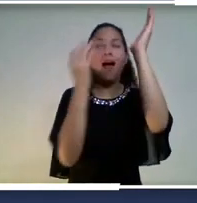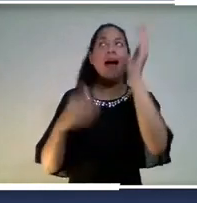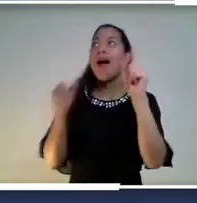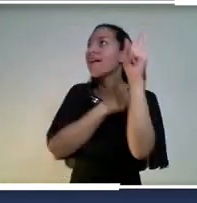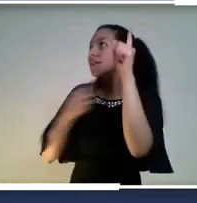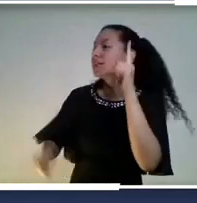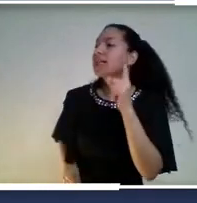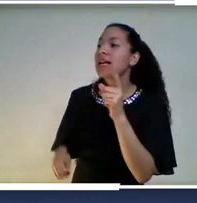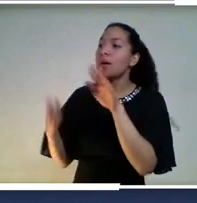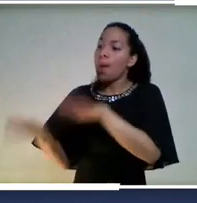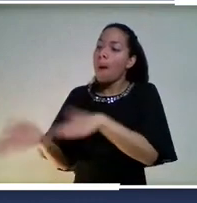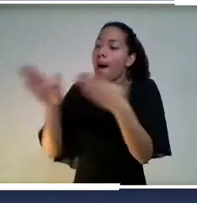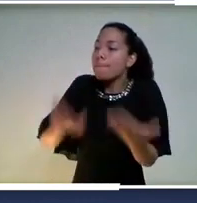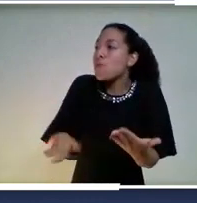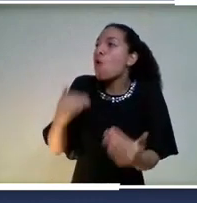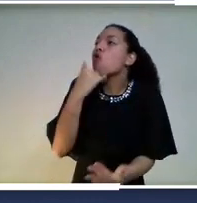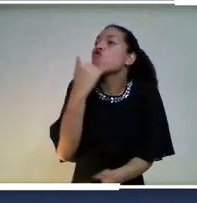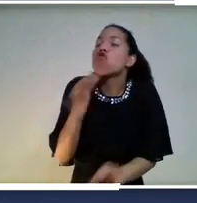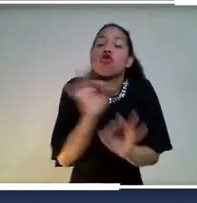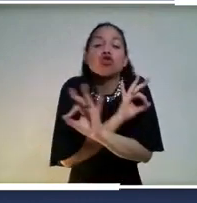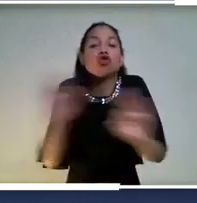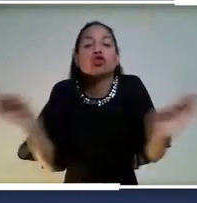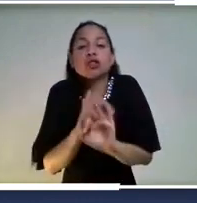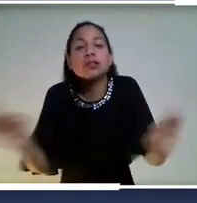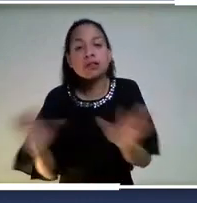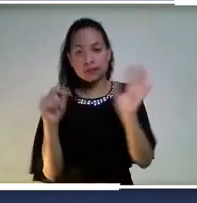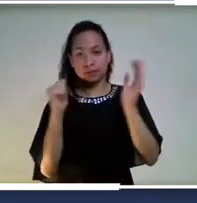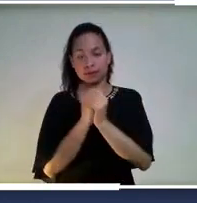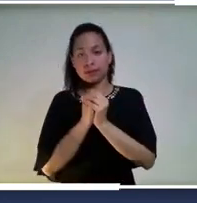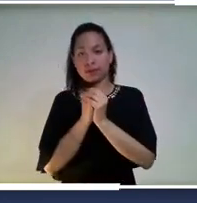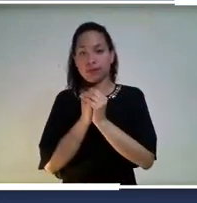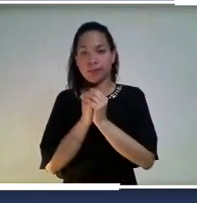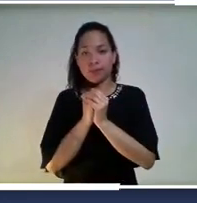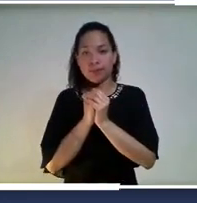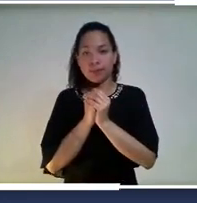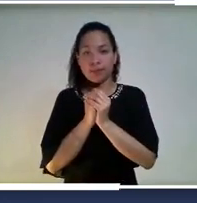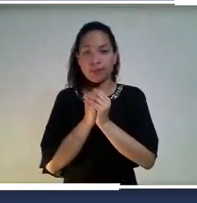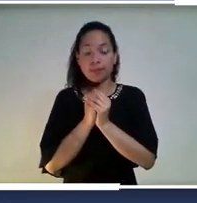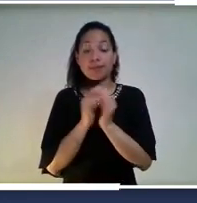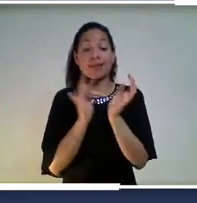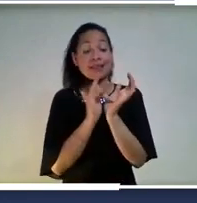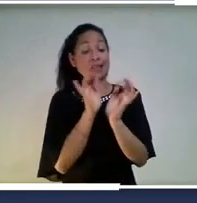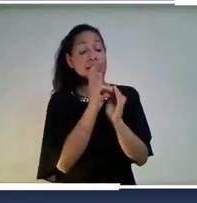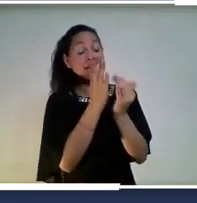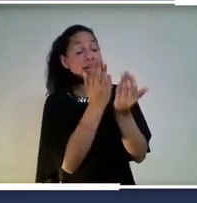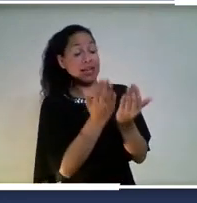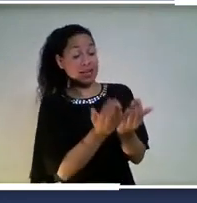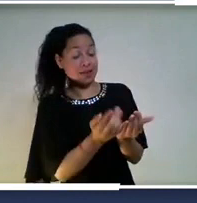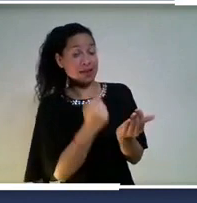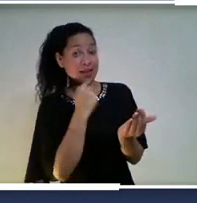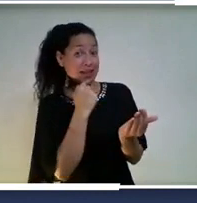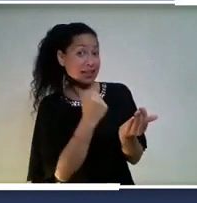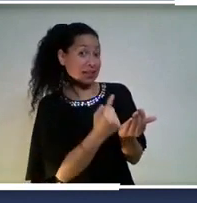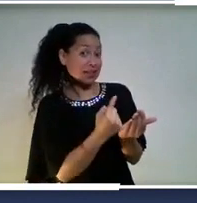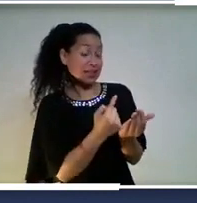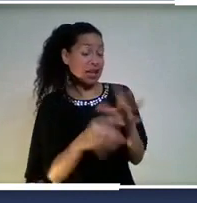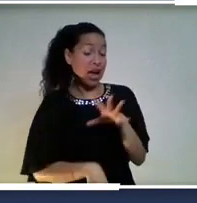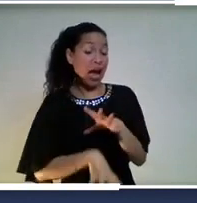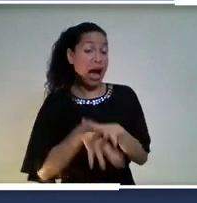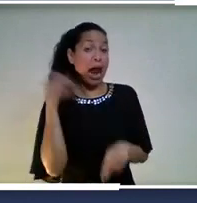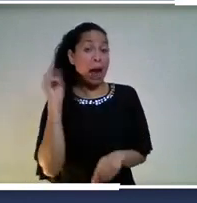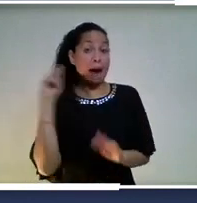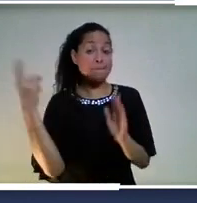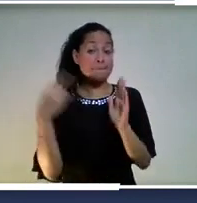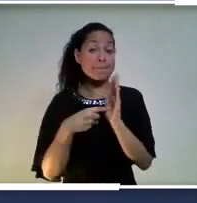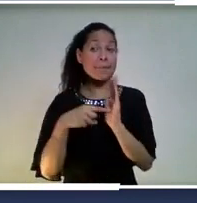la biblia amados usa la palabra alma 1600 veces y ni una sola vez menciona que el alma es inmortal